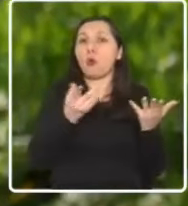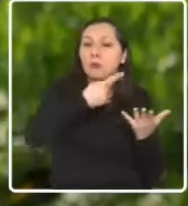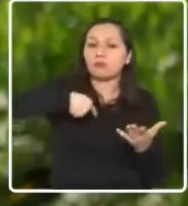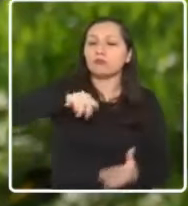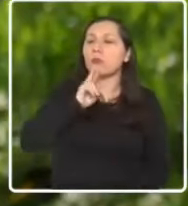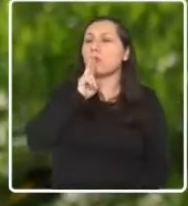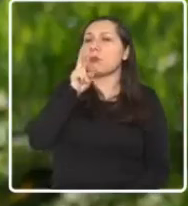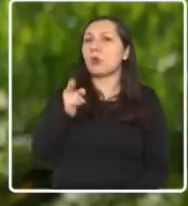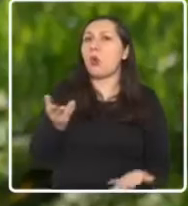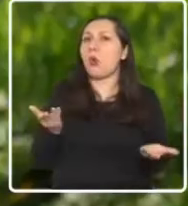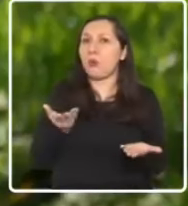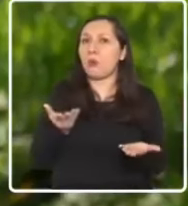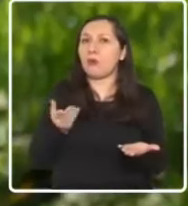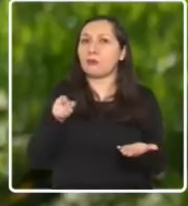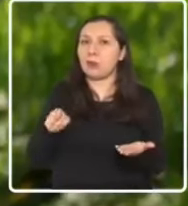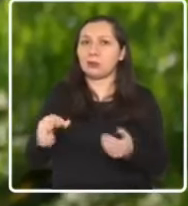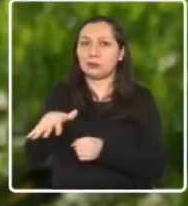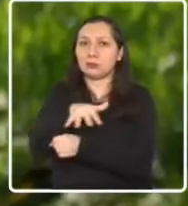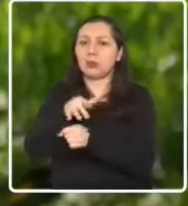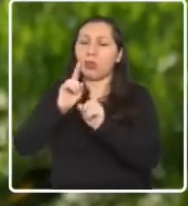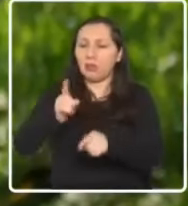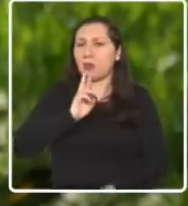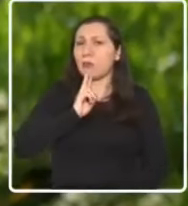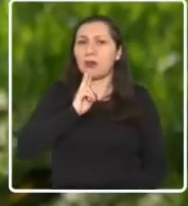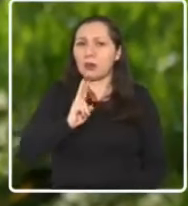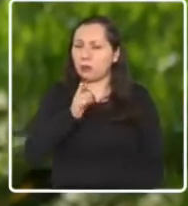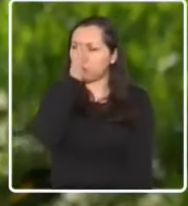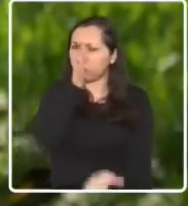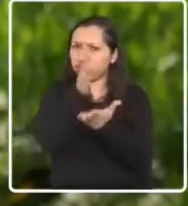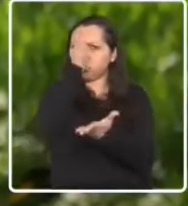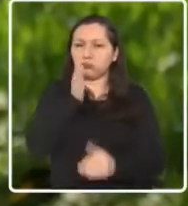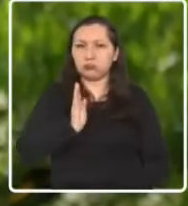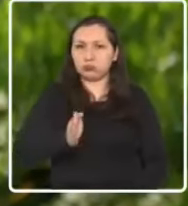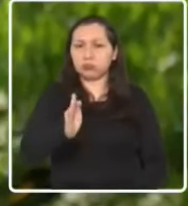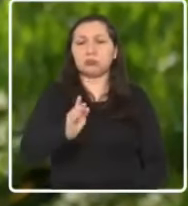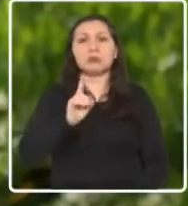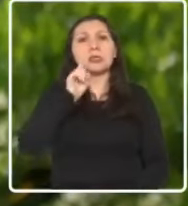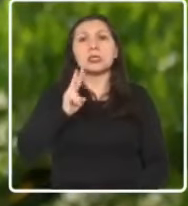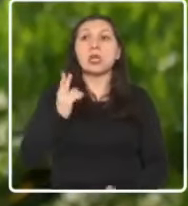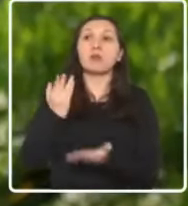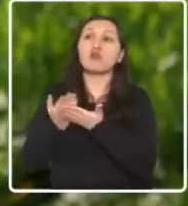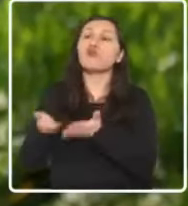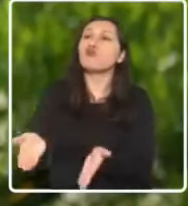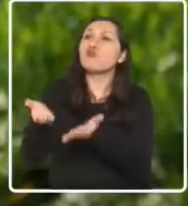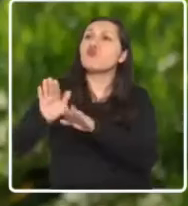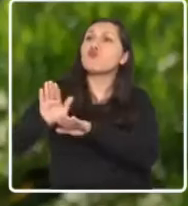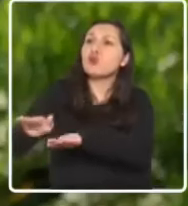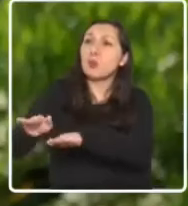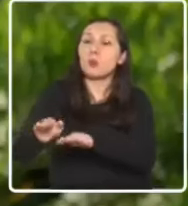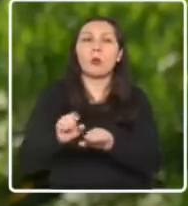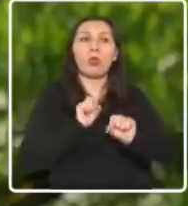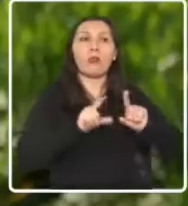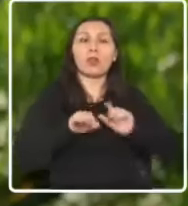reaccionamos ante aquello. Y tenemos que reaccionar firmes, sin privilegios, sin